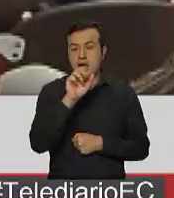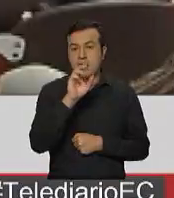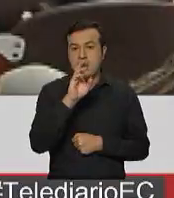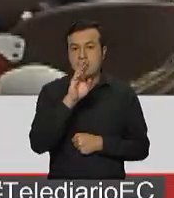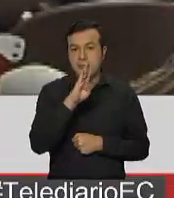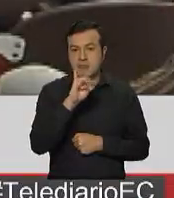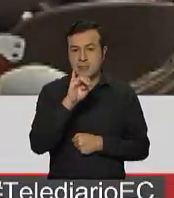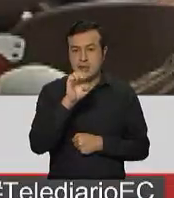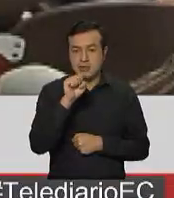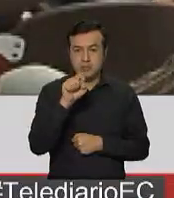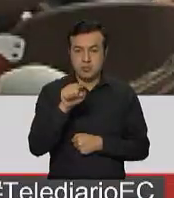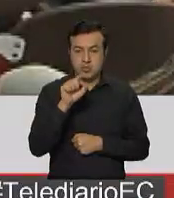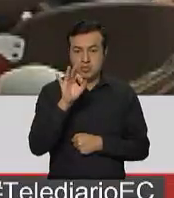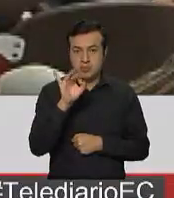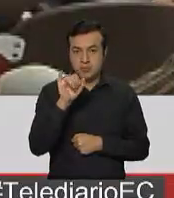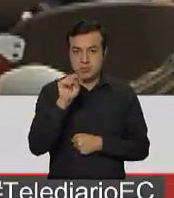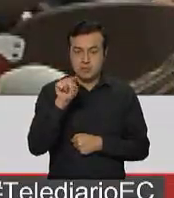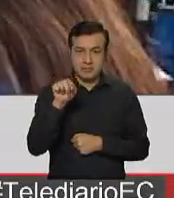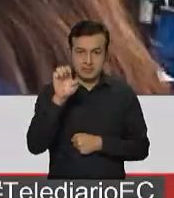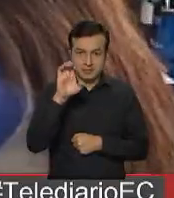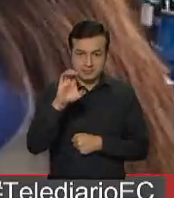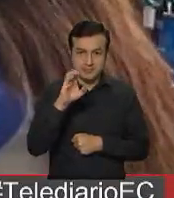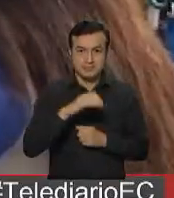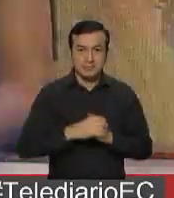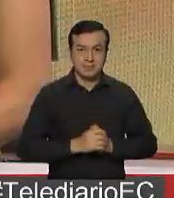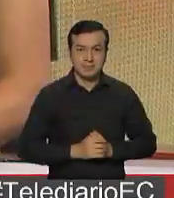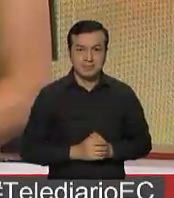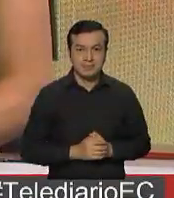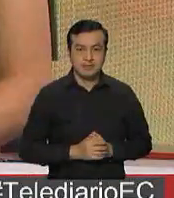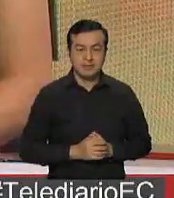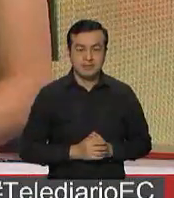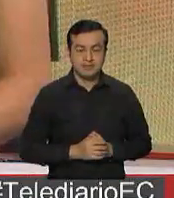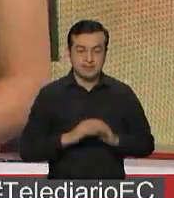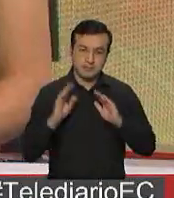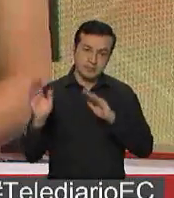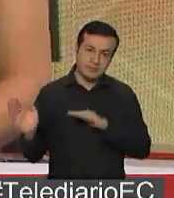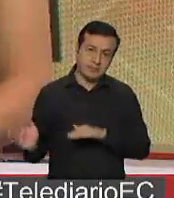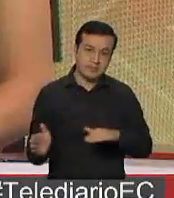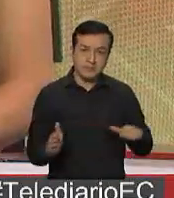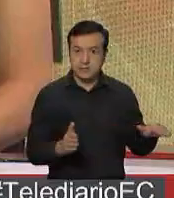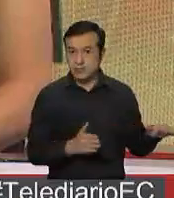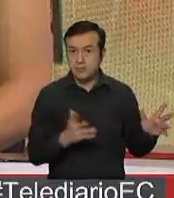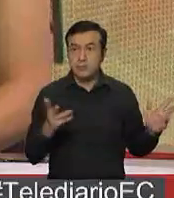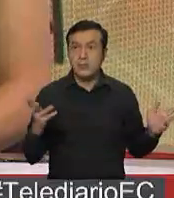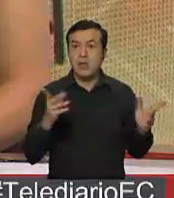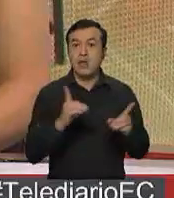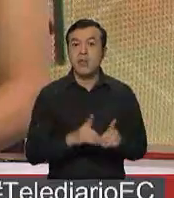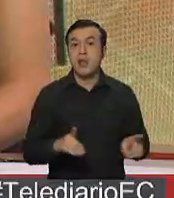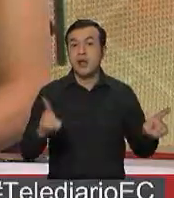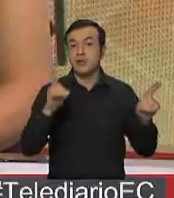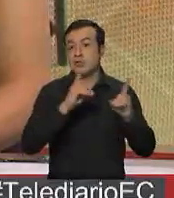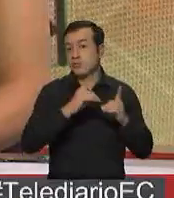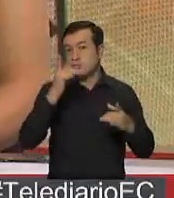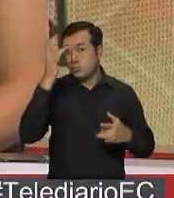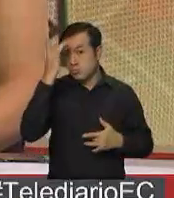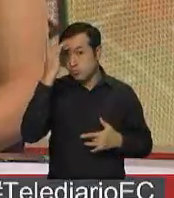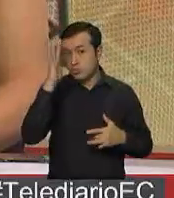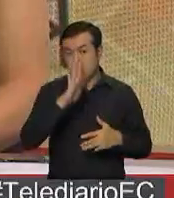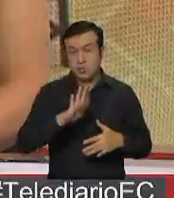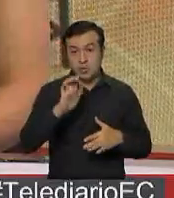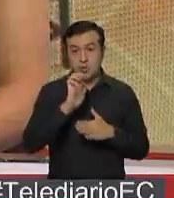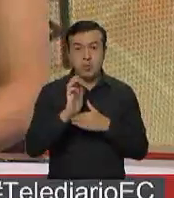solucionespago@bies.fin.es. Eduardo Córdoba, Ecuador TV. Y a continuación vamos a revisar las cifras de COVID-19 en el